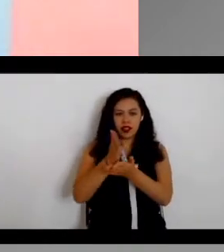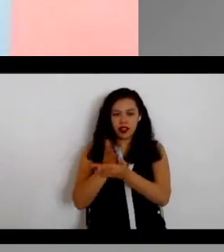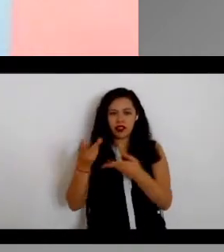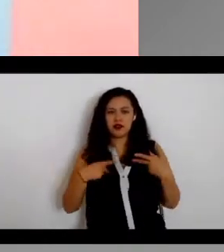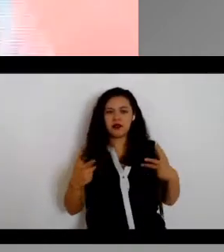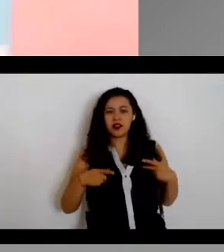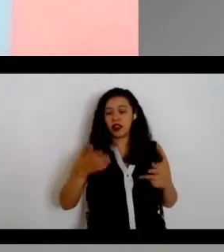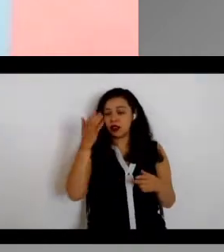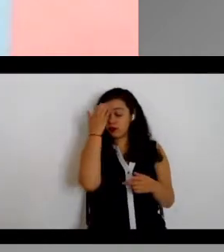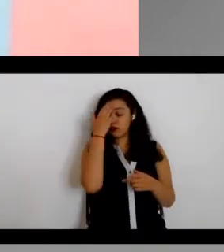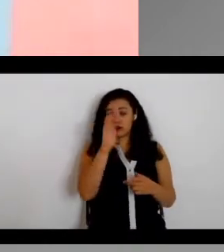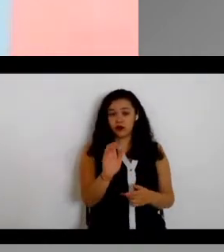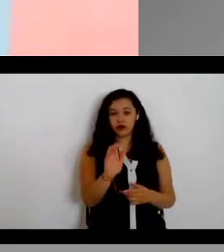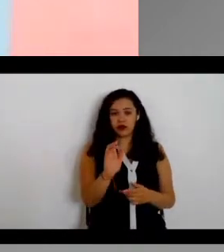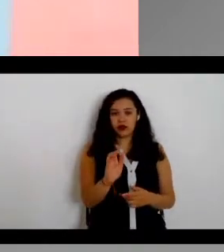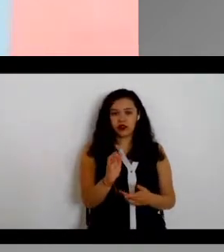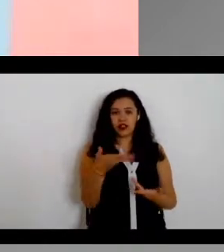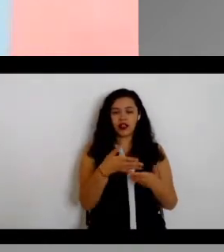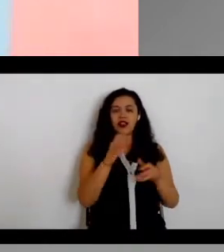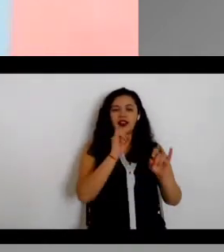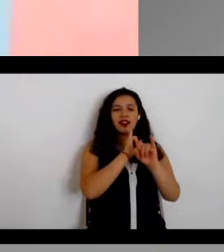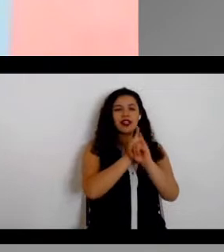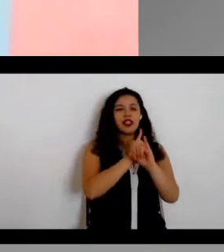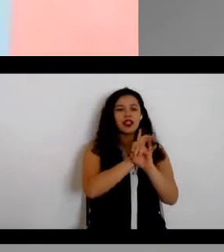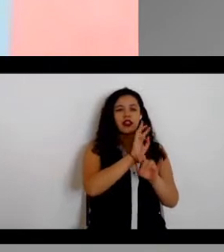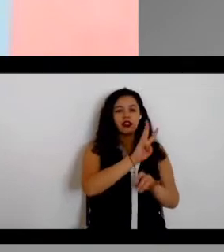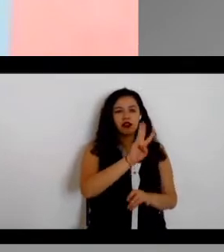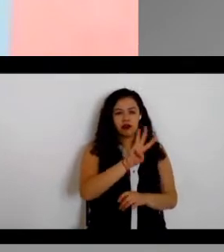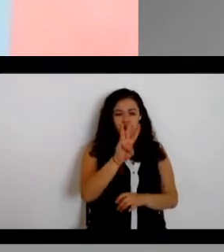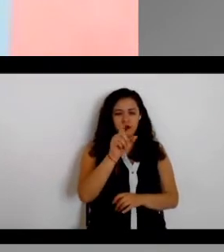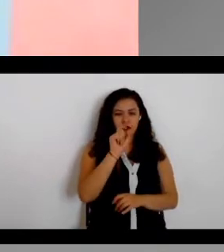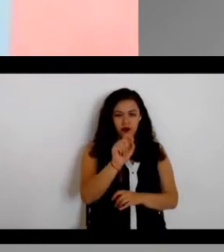conocen que visiten nuestra página